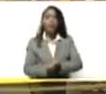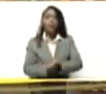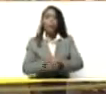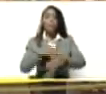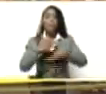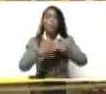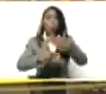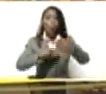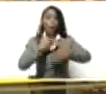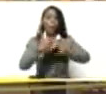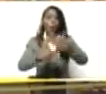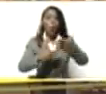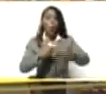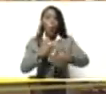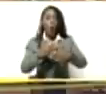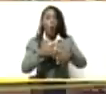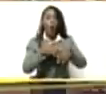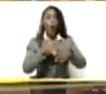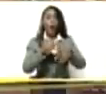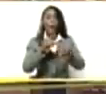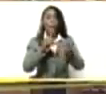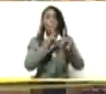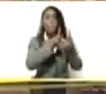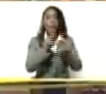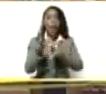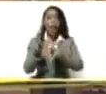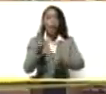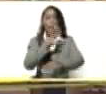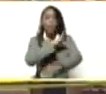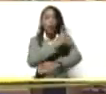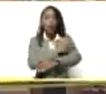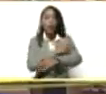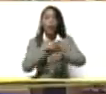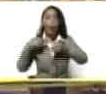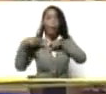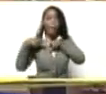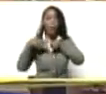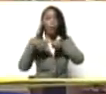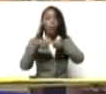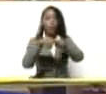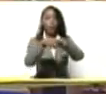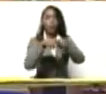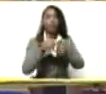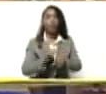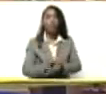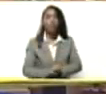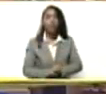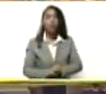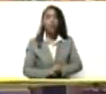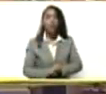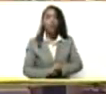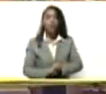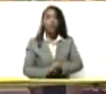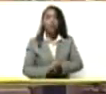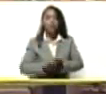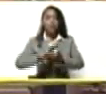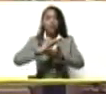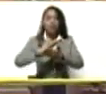con el apoyo del reino de noruega con el apoyo de la federación de